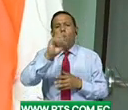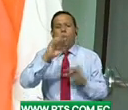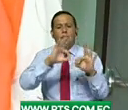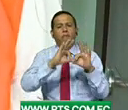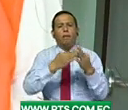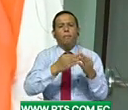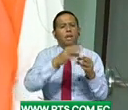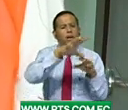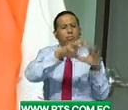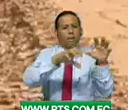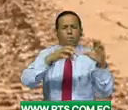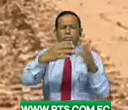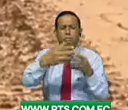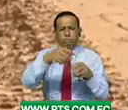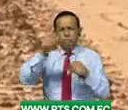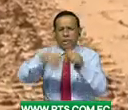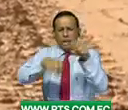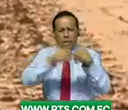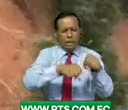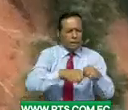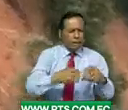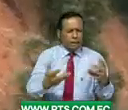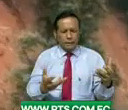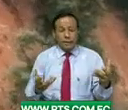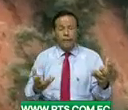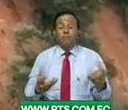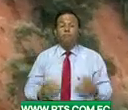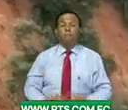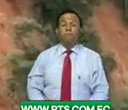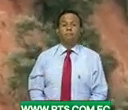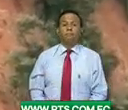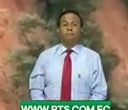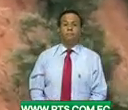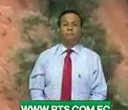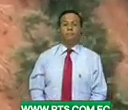han sido afectadas. En Loja informó Marcela Constante Brito.